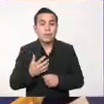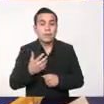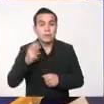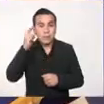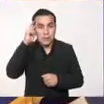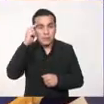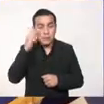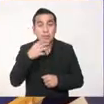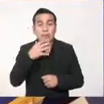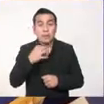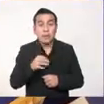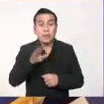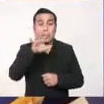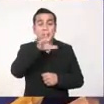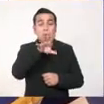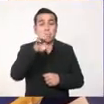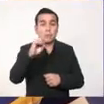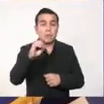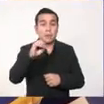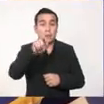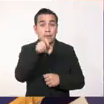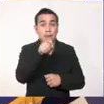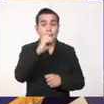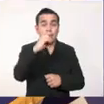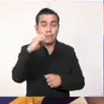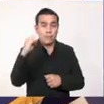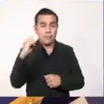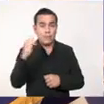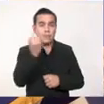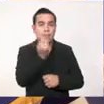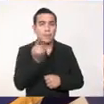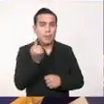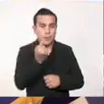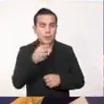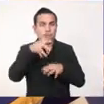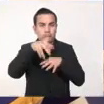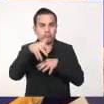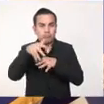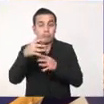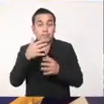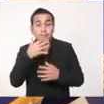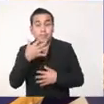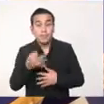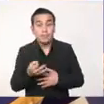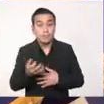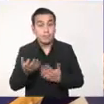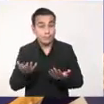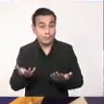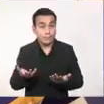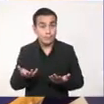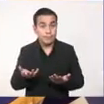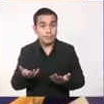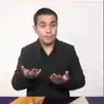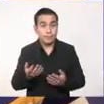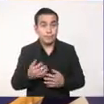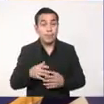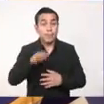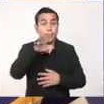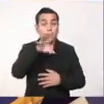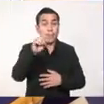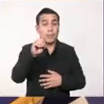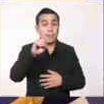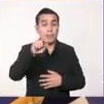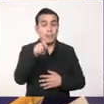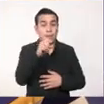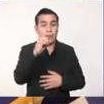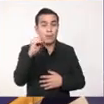bebés, nos ponen 50,000 personas en la calle. Los bebés y los niños pequeños y los muy ancianos. Nos ponen 50,000